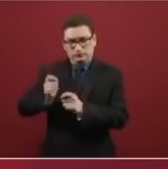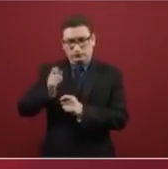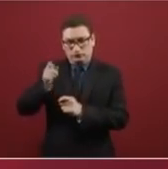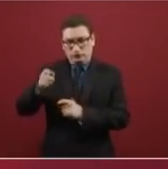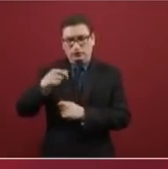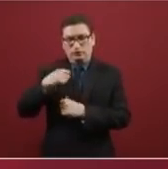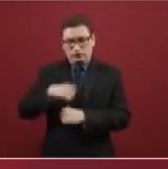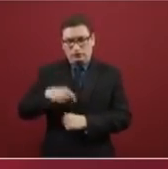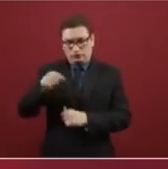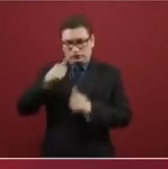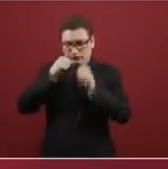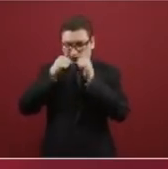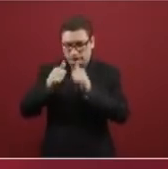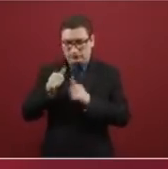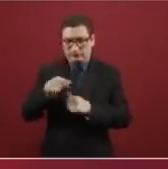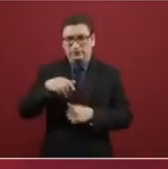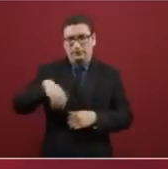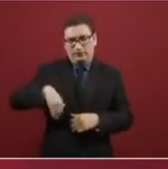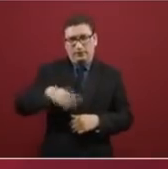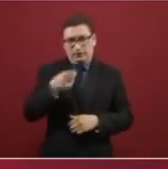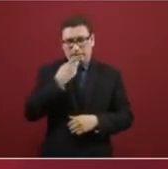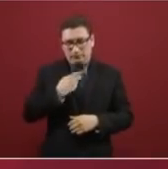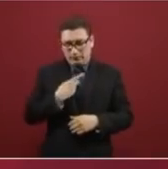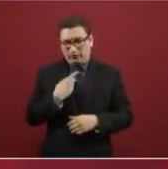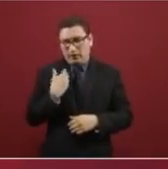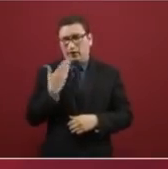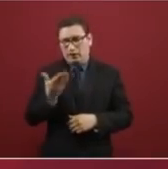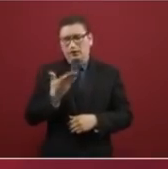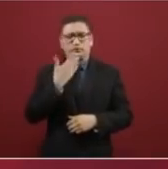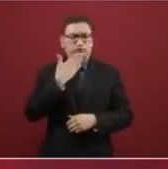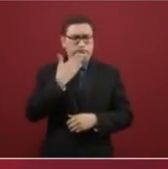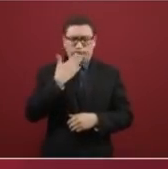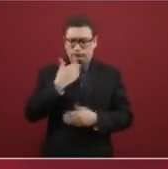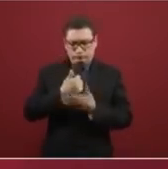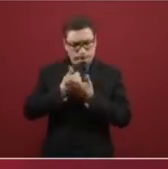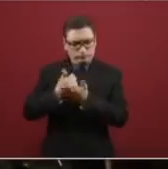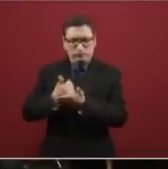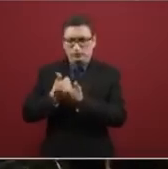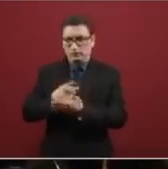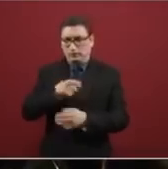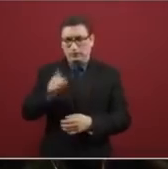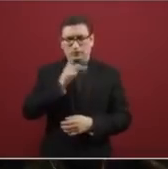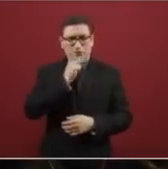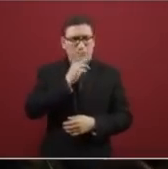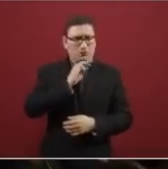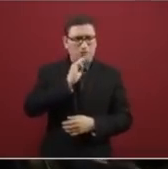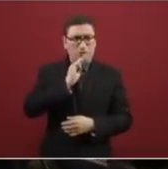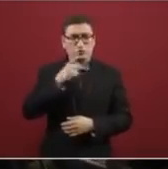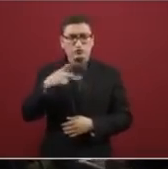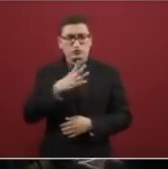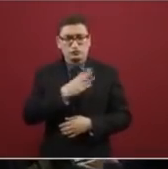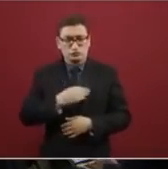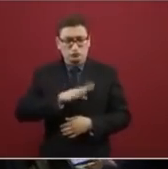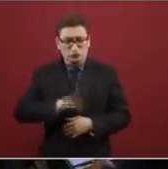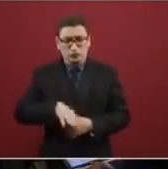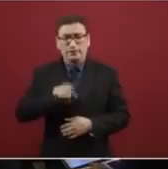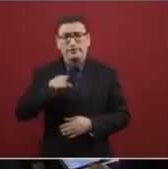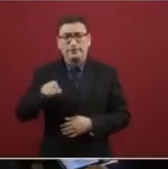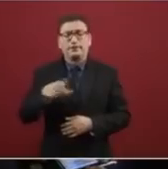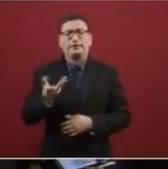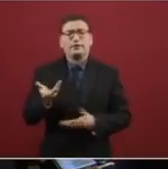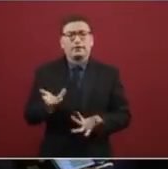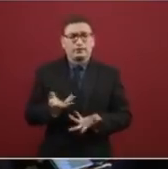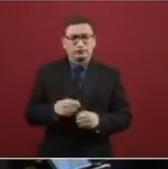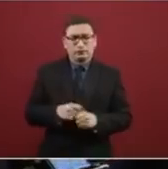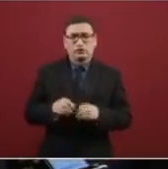atienda esta petición y ayude a los padres de los niños a saber el estado en que se